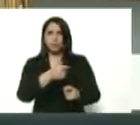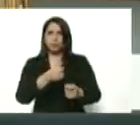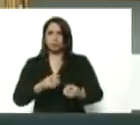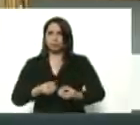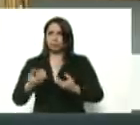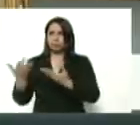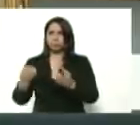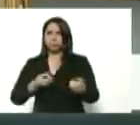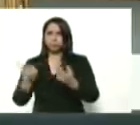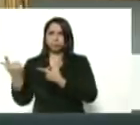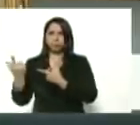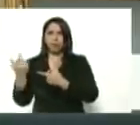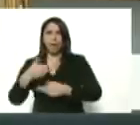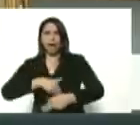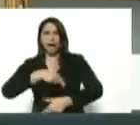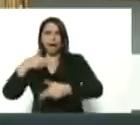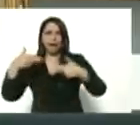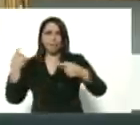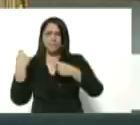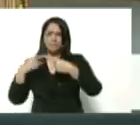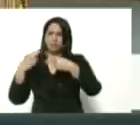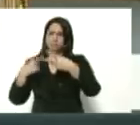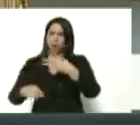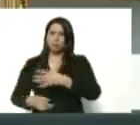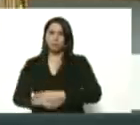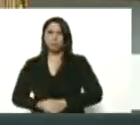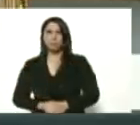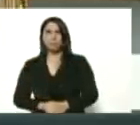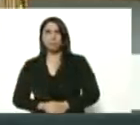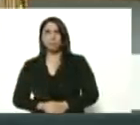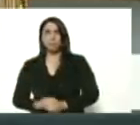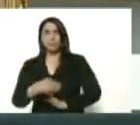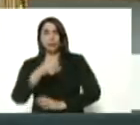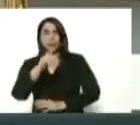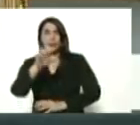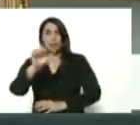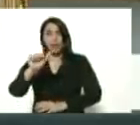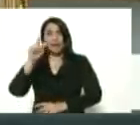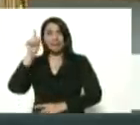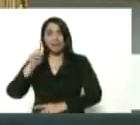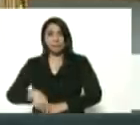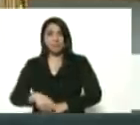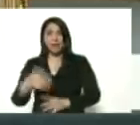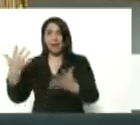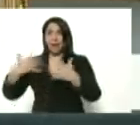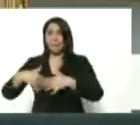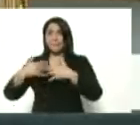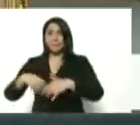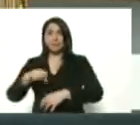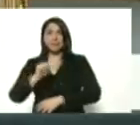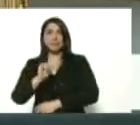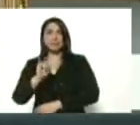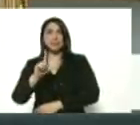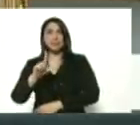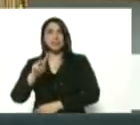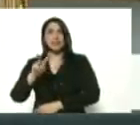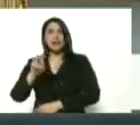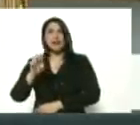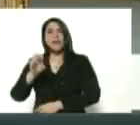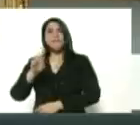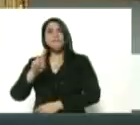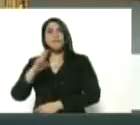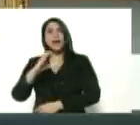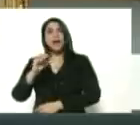armas, etcétera, etcétera. La DEA a su vez coloca a la empresa Silvercop y